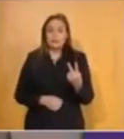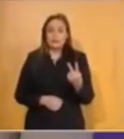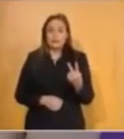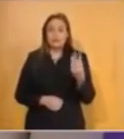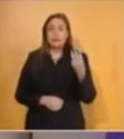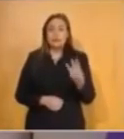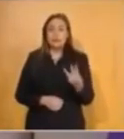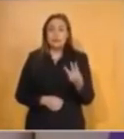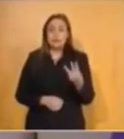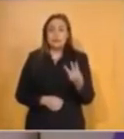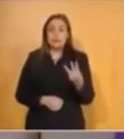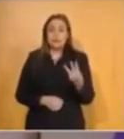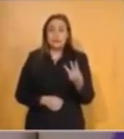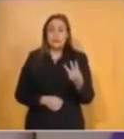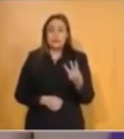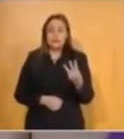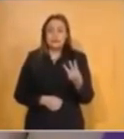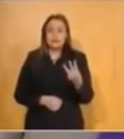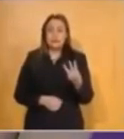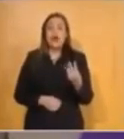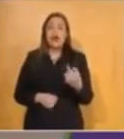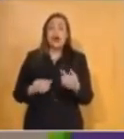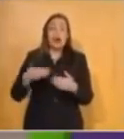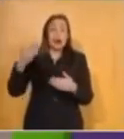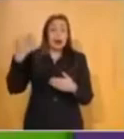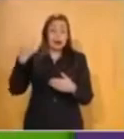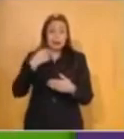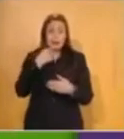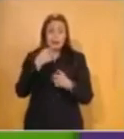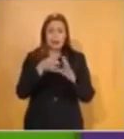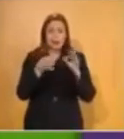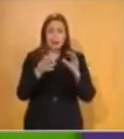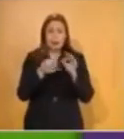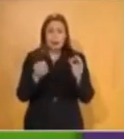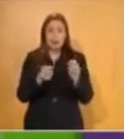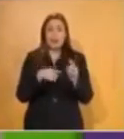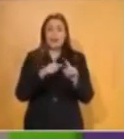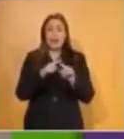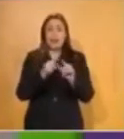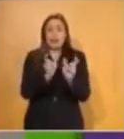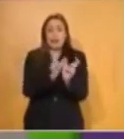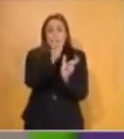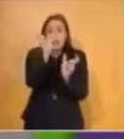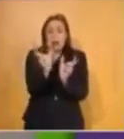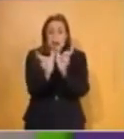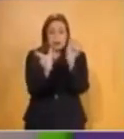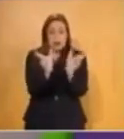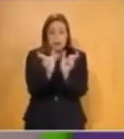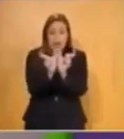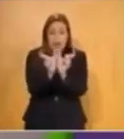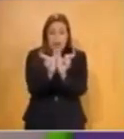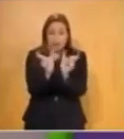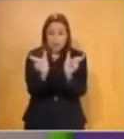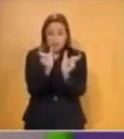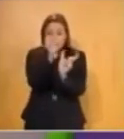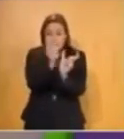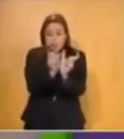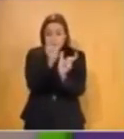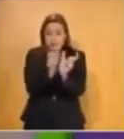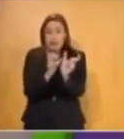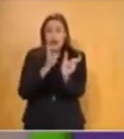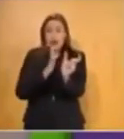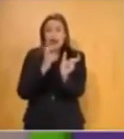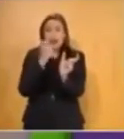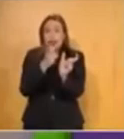And this is another one. Dijimos que gutters son los espacios que dividen la tira cómica, ¿sí?